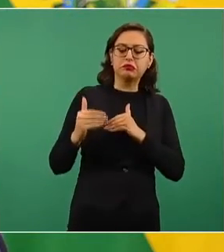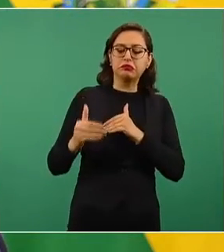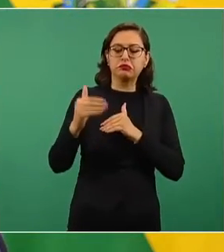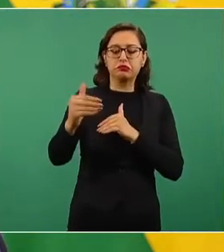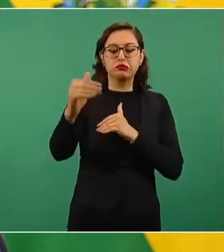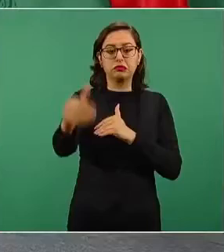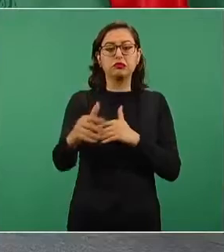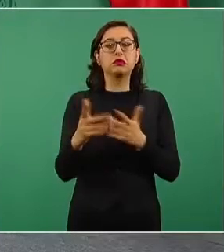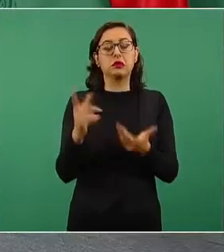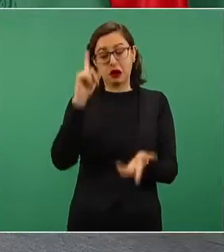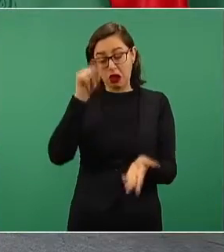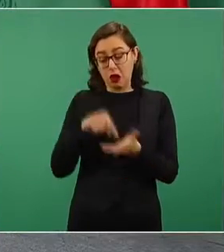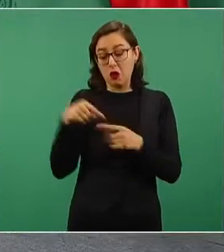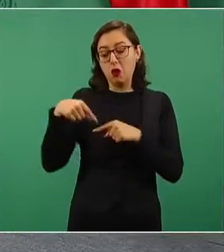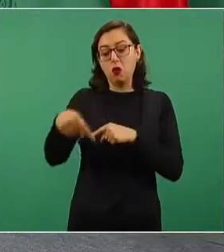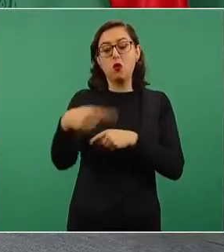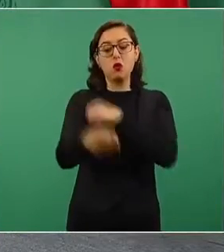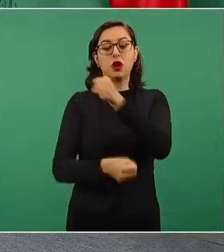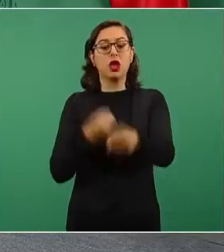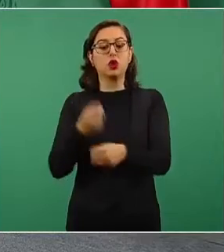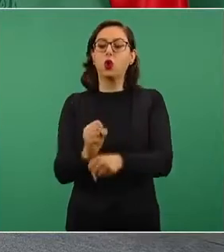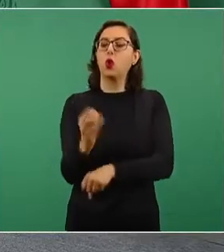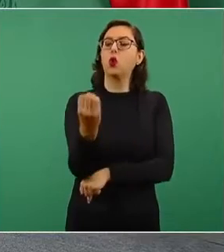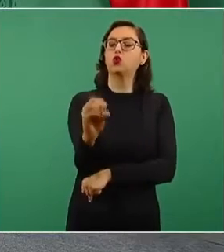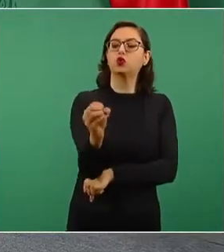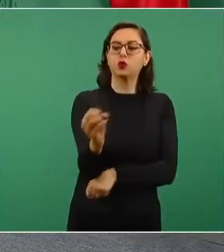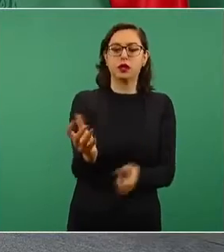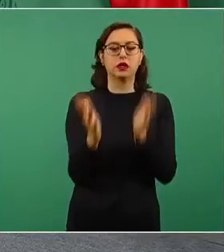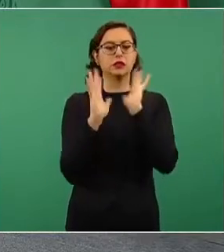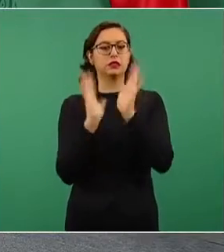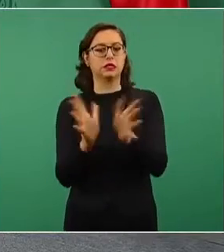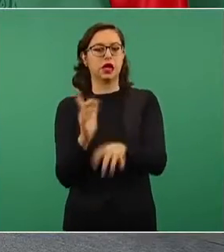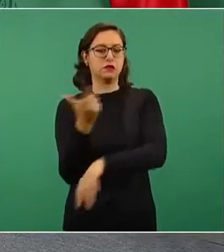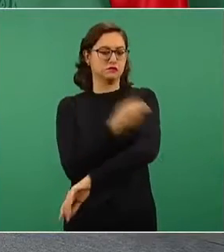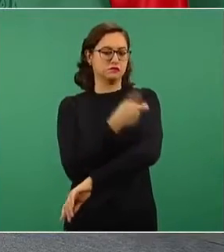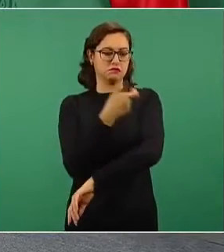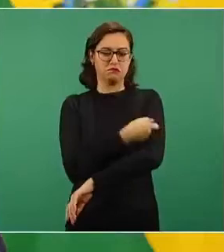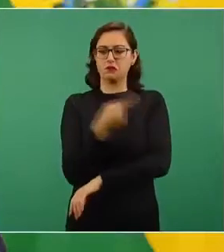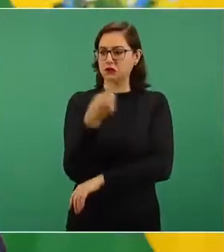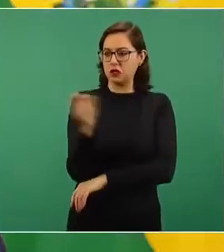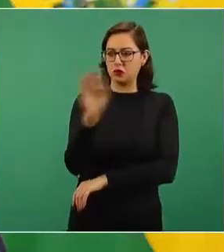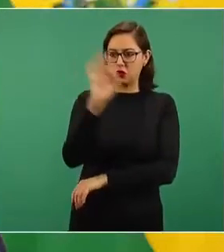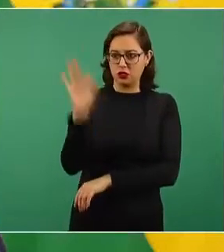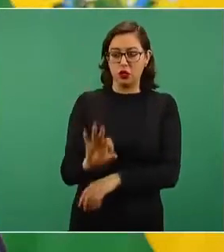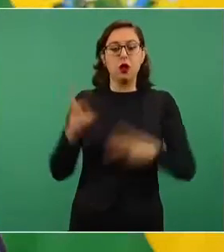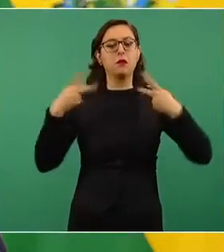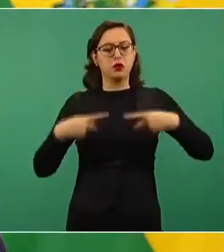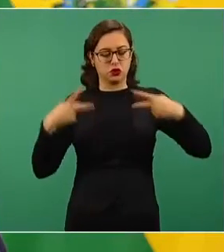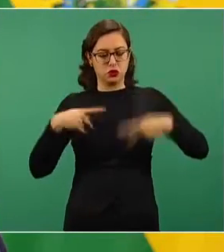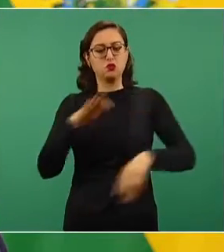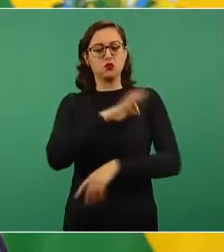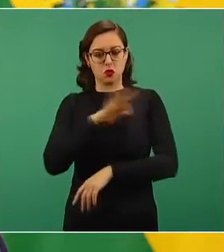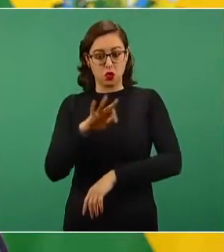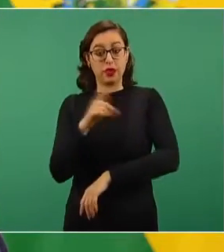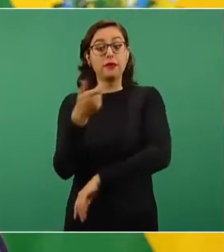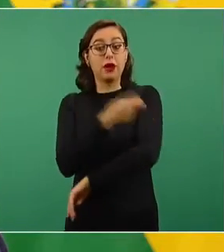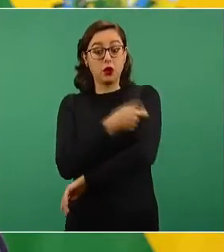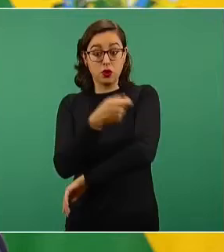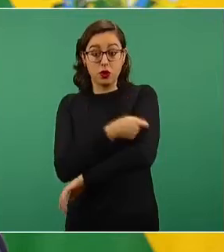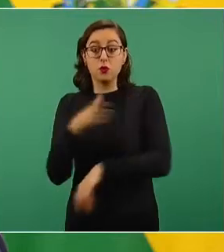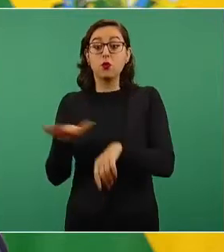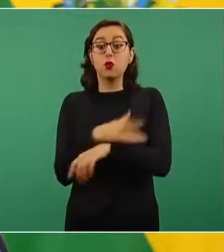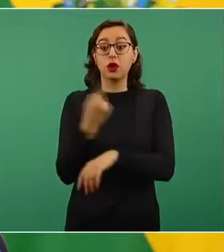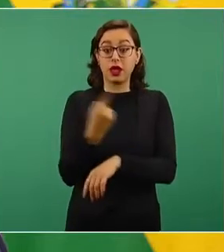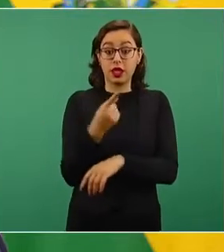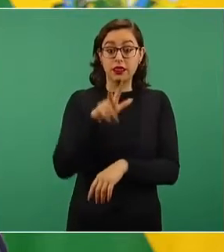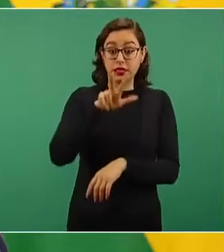al 100% de las personas potencialmente vacunables, porque recordemos que no hay una vacuna todavía para